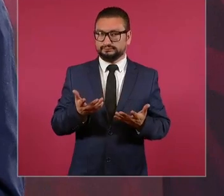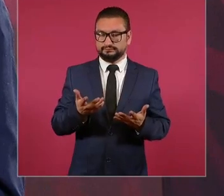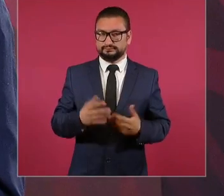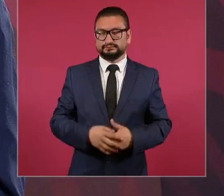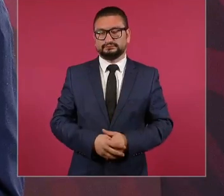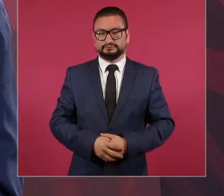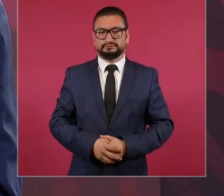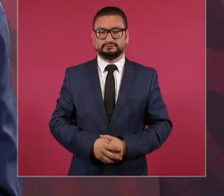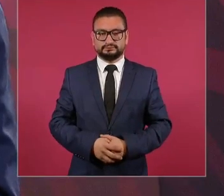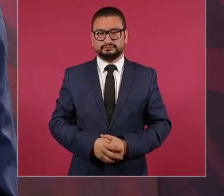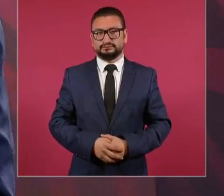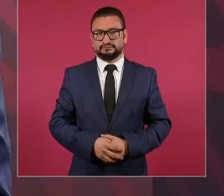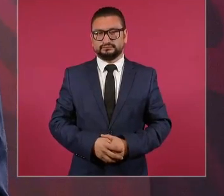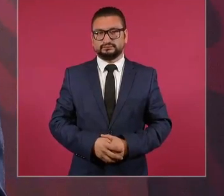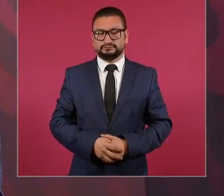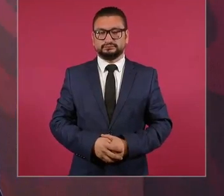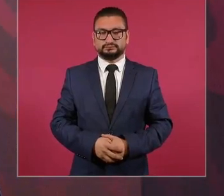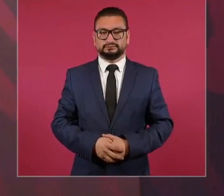Bueno,